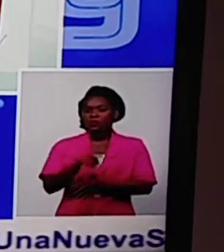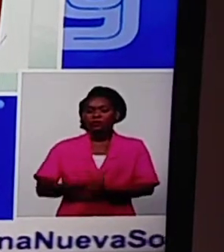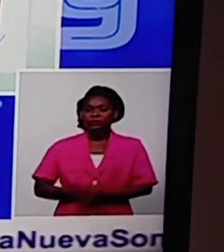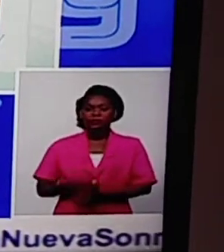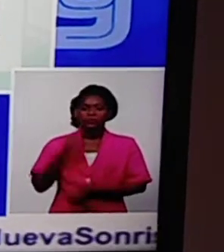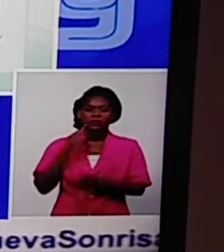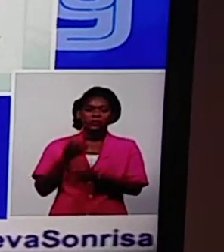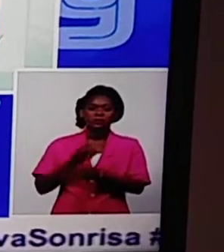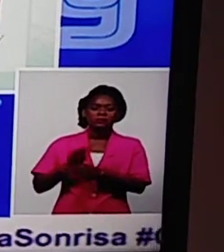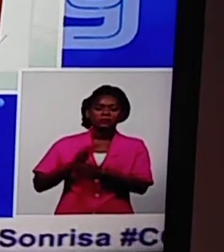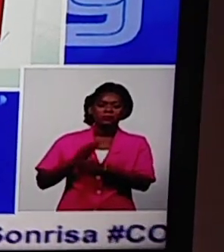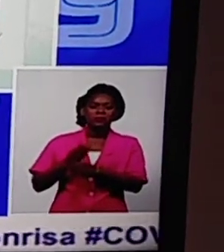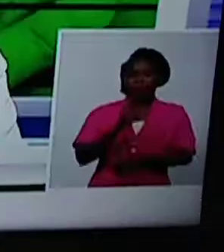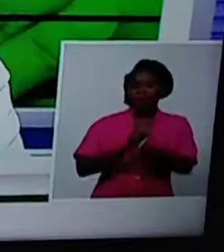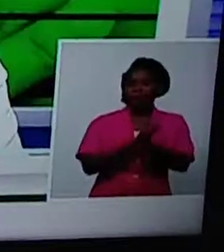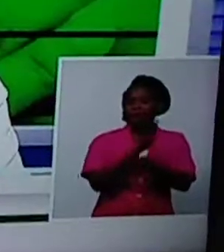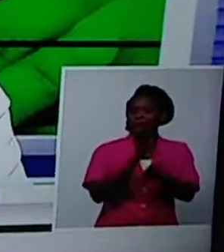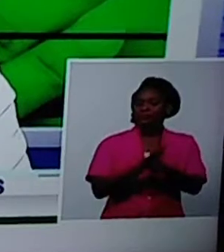que